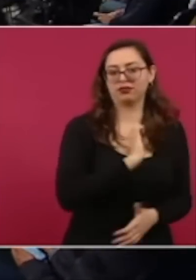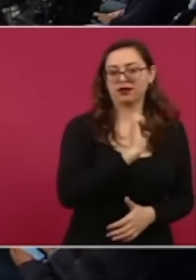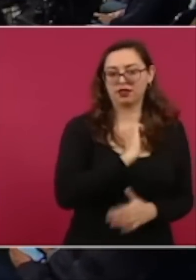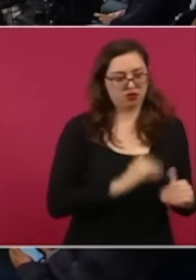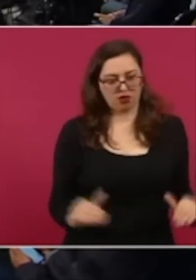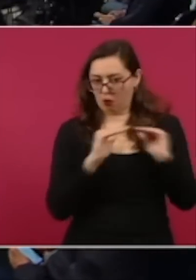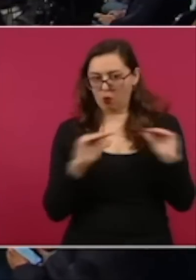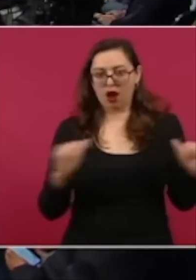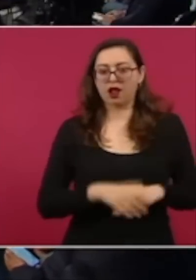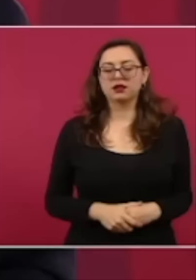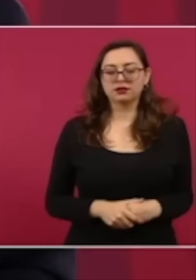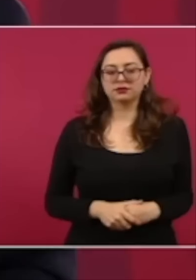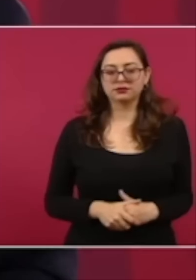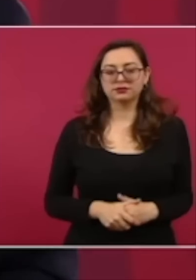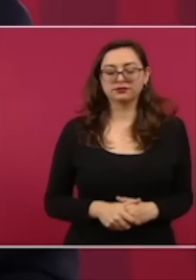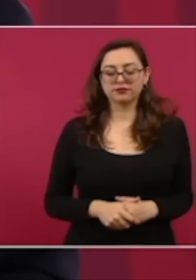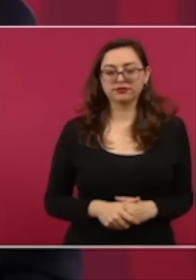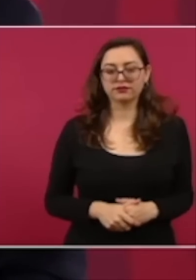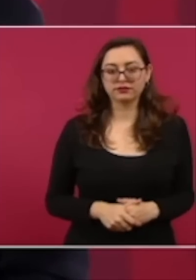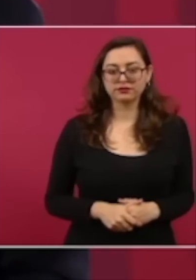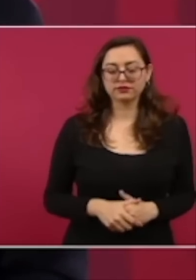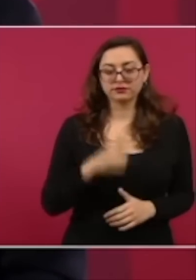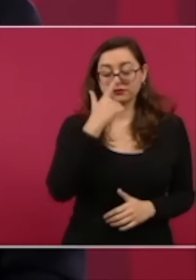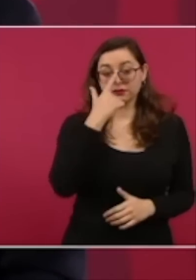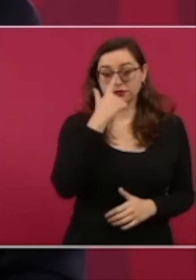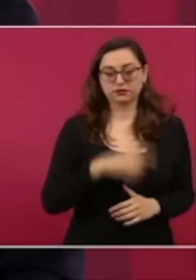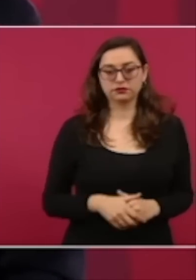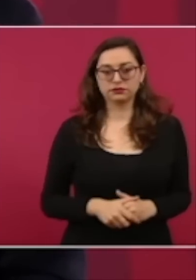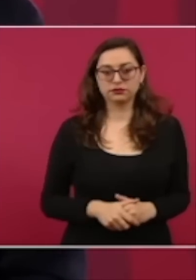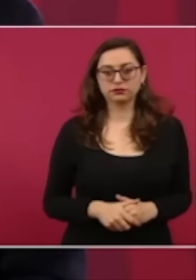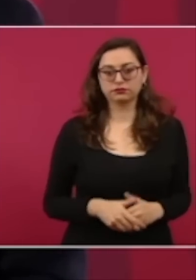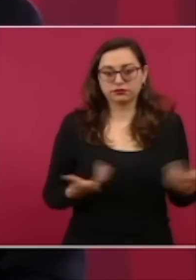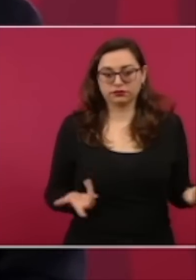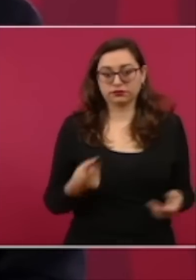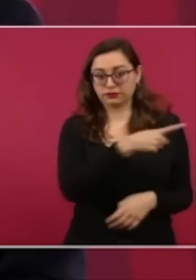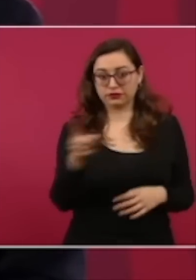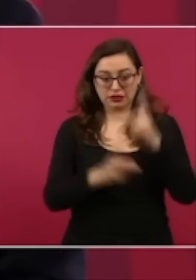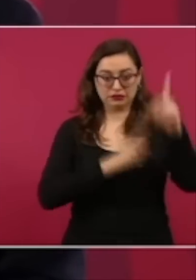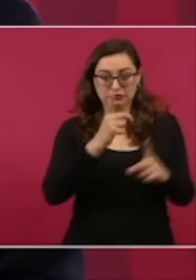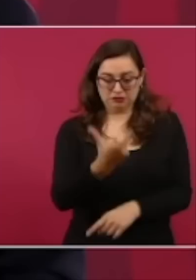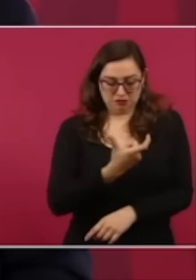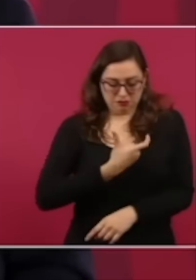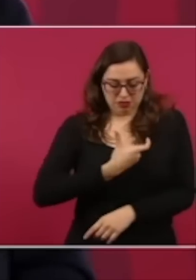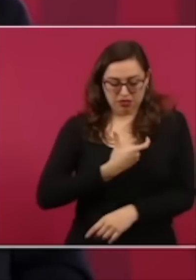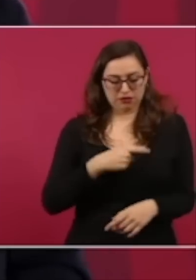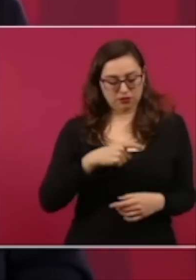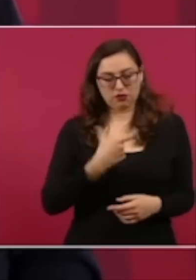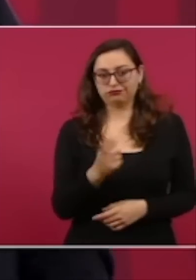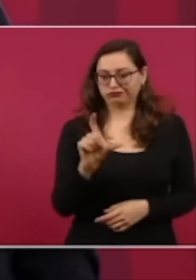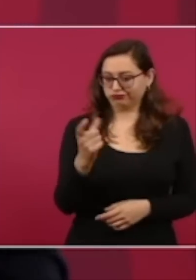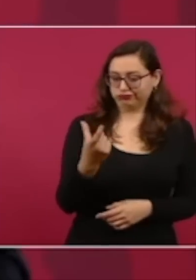Y para los deportistas, el triunfo, la medalla, es también,